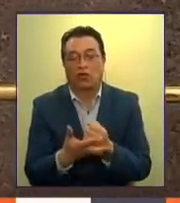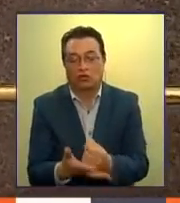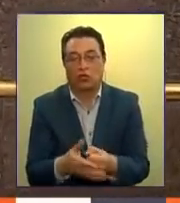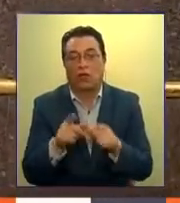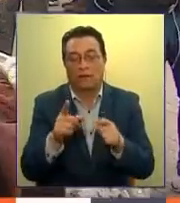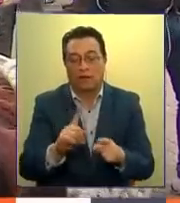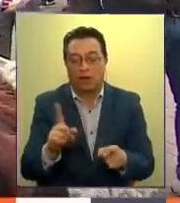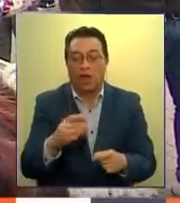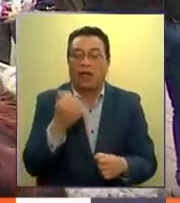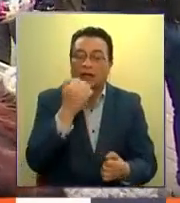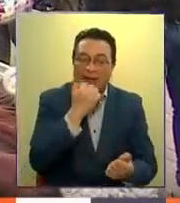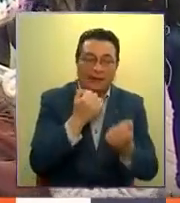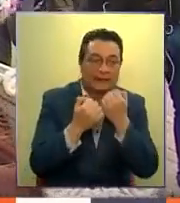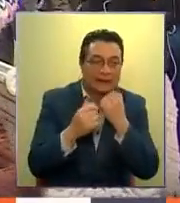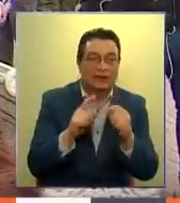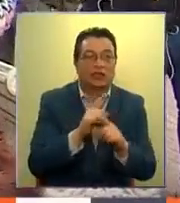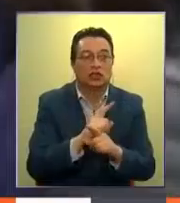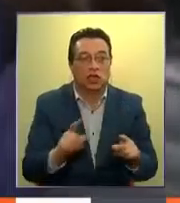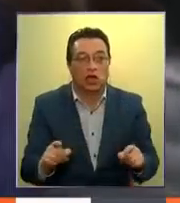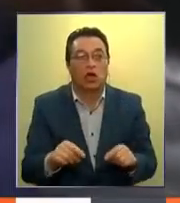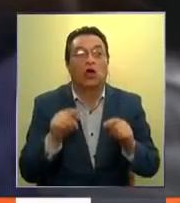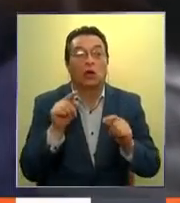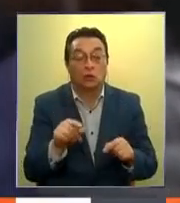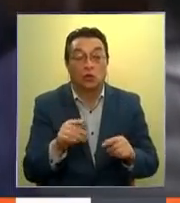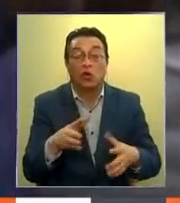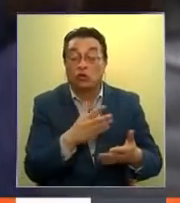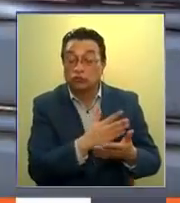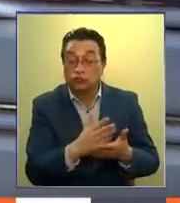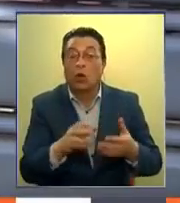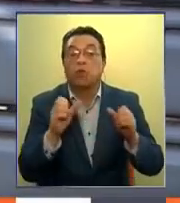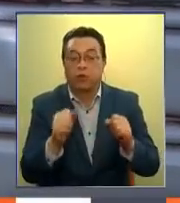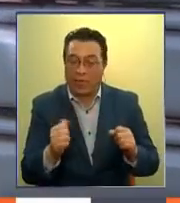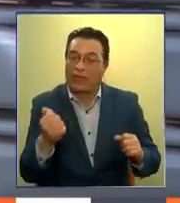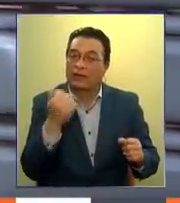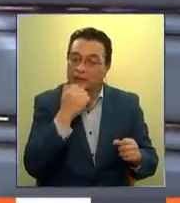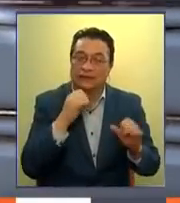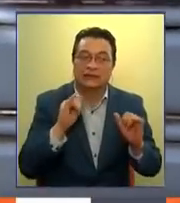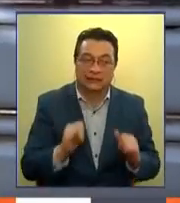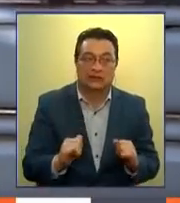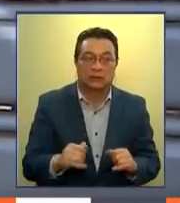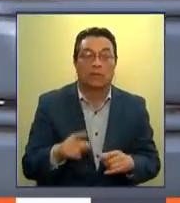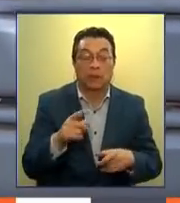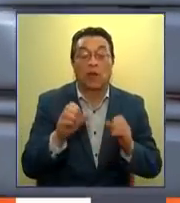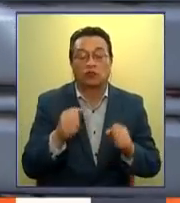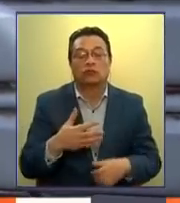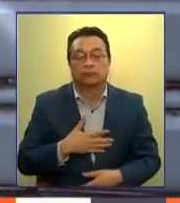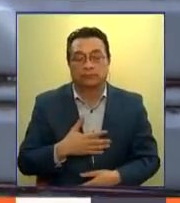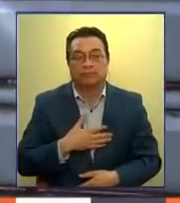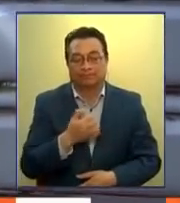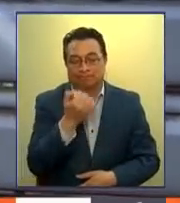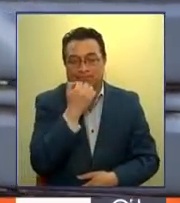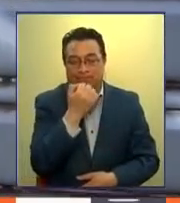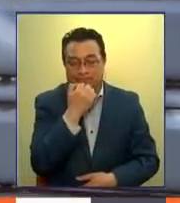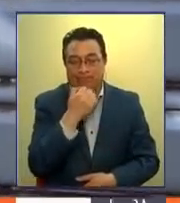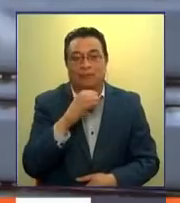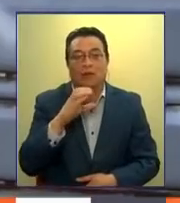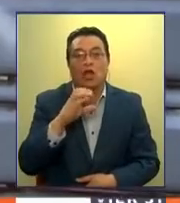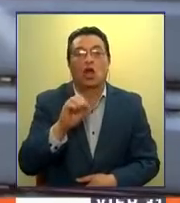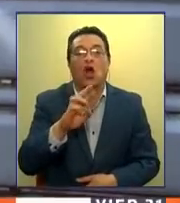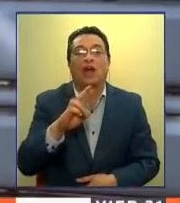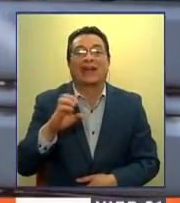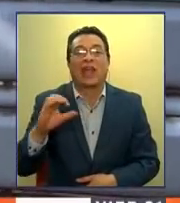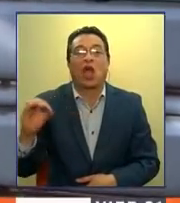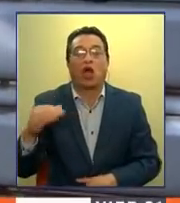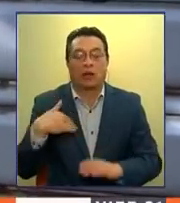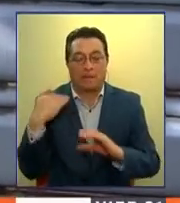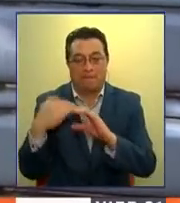cometer ningún error, pero al ser un hecho inédito, esto podía pasar. Vine porque me había equivocado en mi correo de poner de un